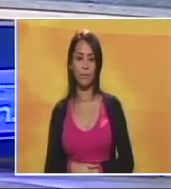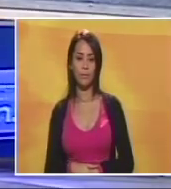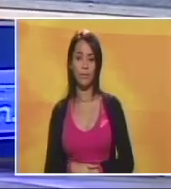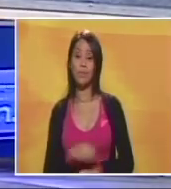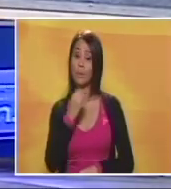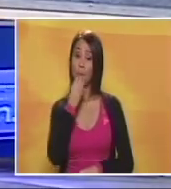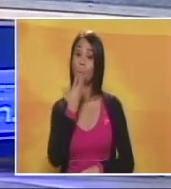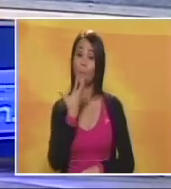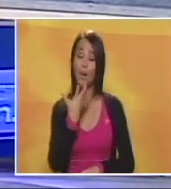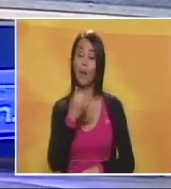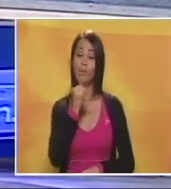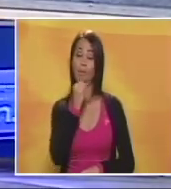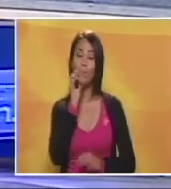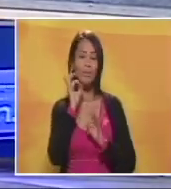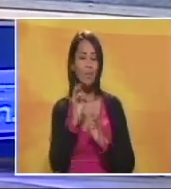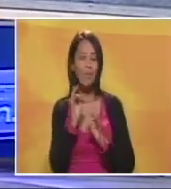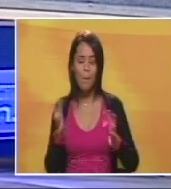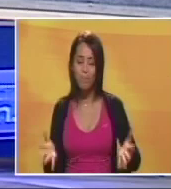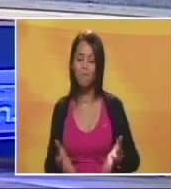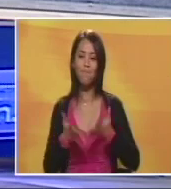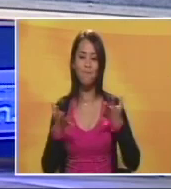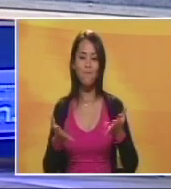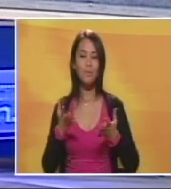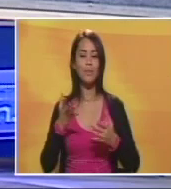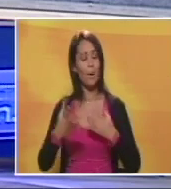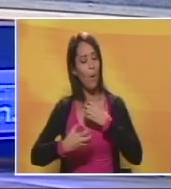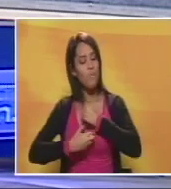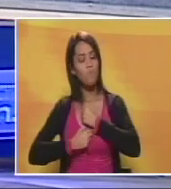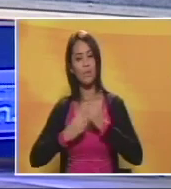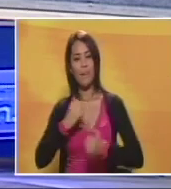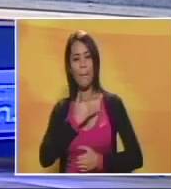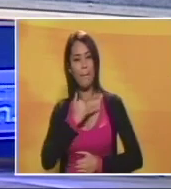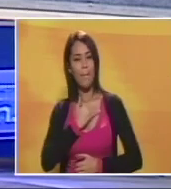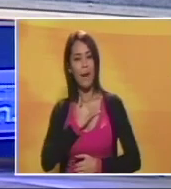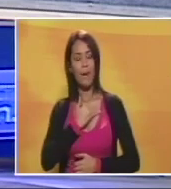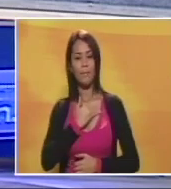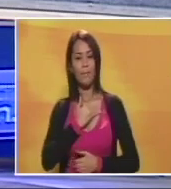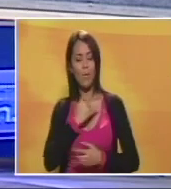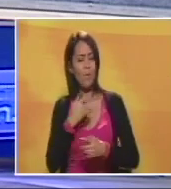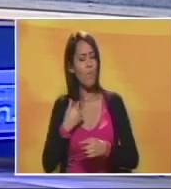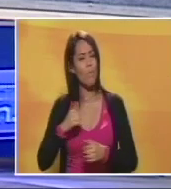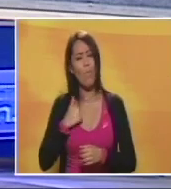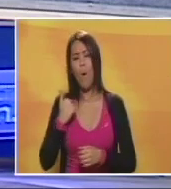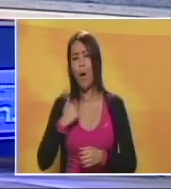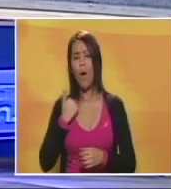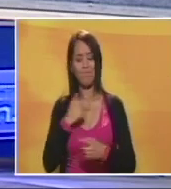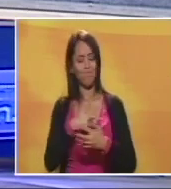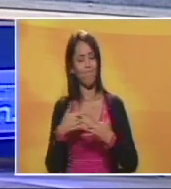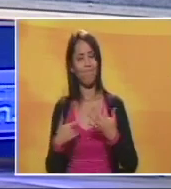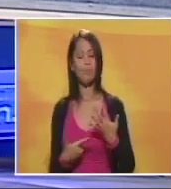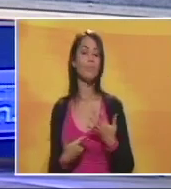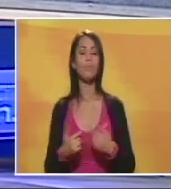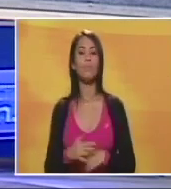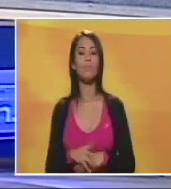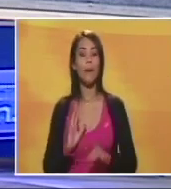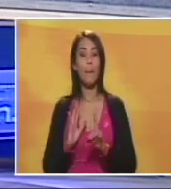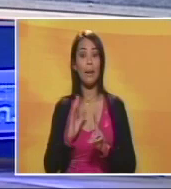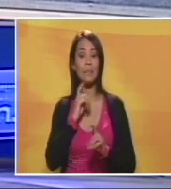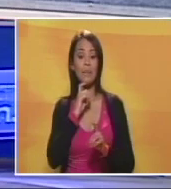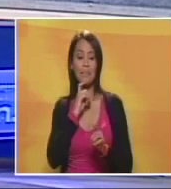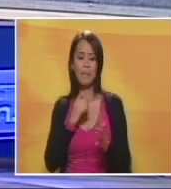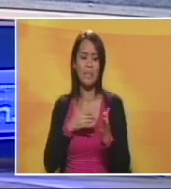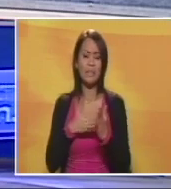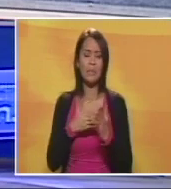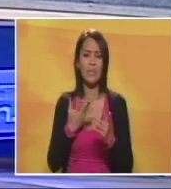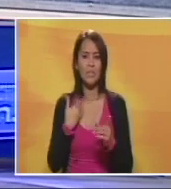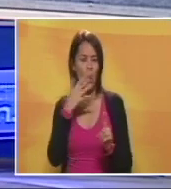Un hermoso mensaje para estimular a que crean en ustedes independientemente de sus condiciones y que a veces eso, que parece ser un complejo y